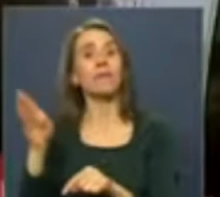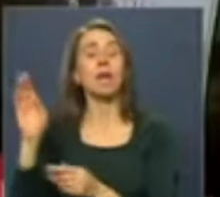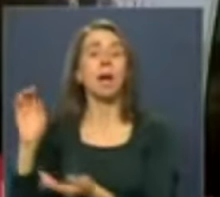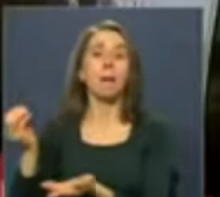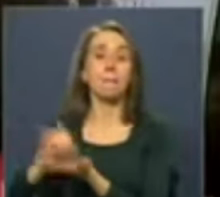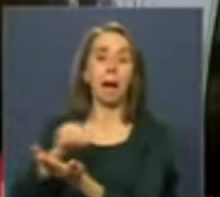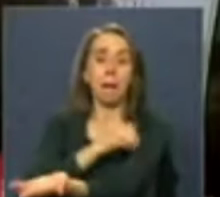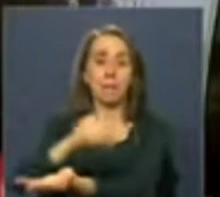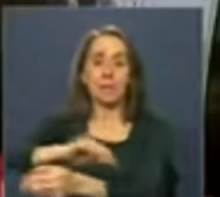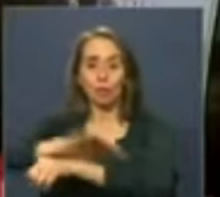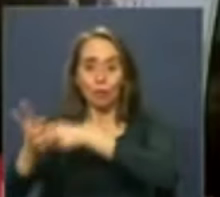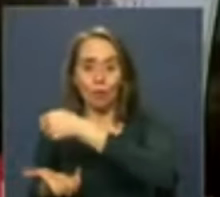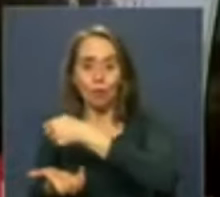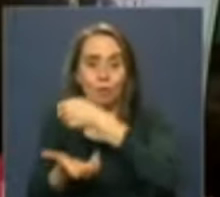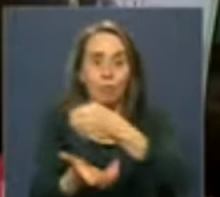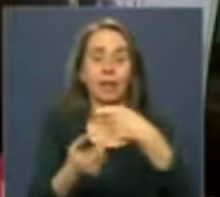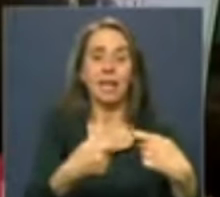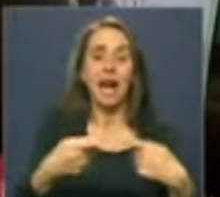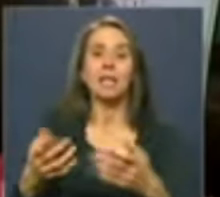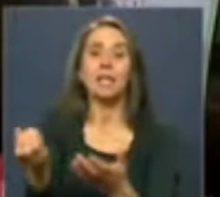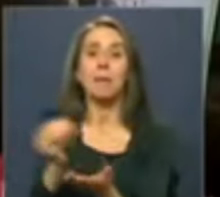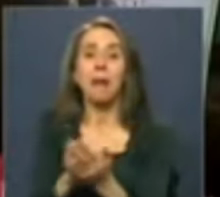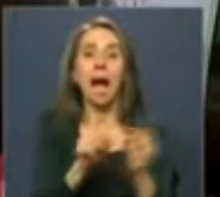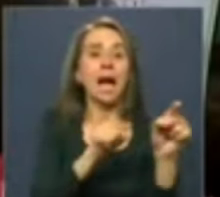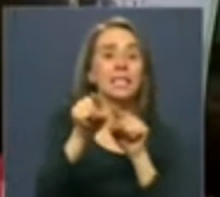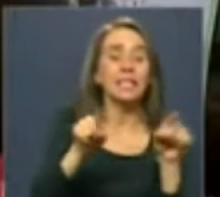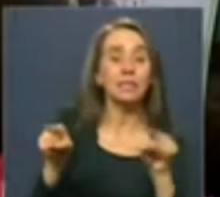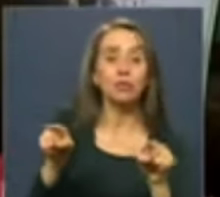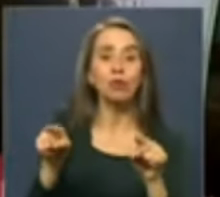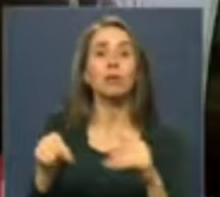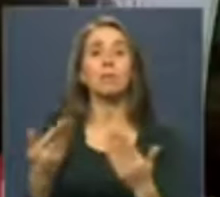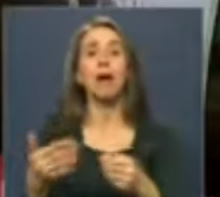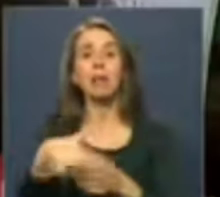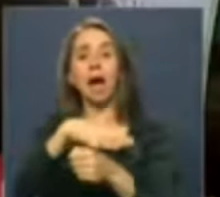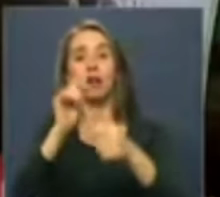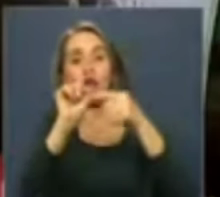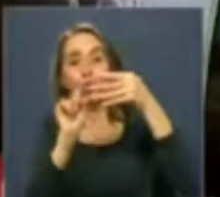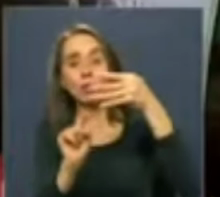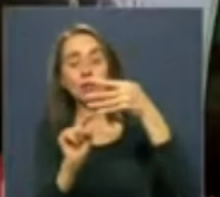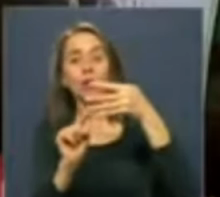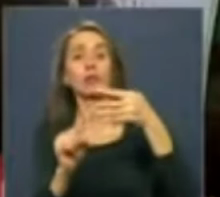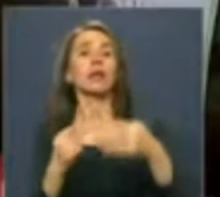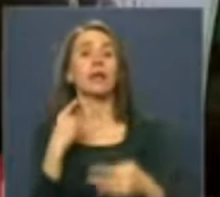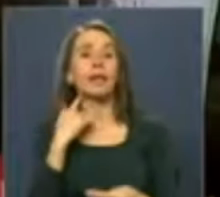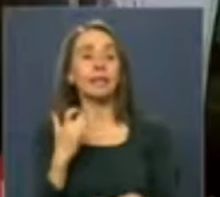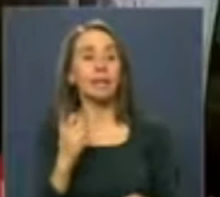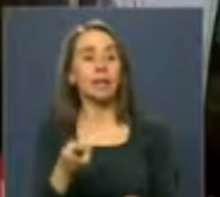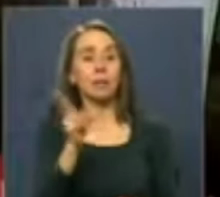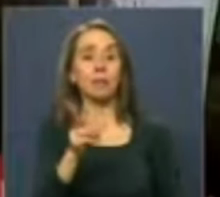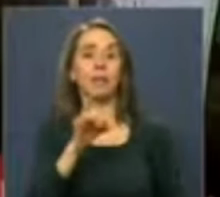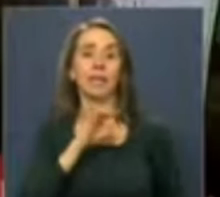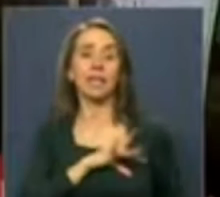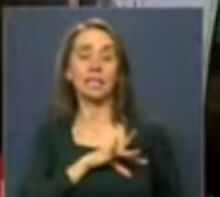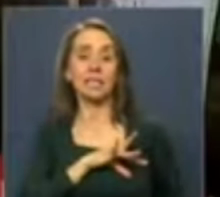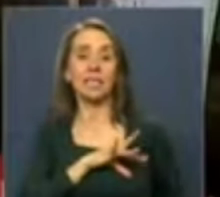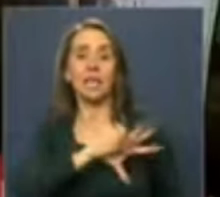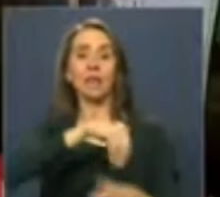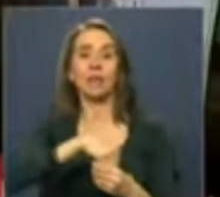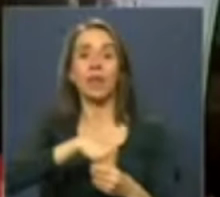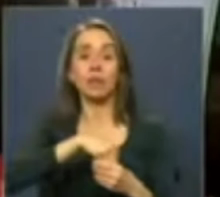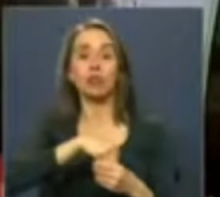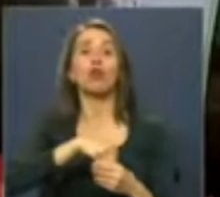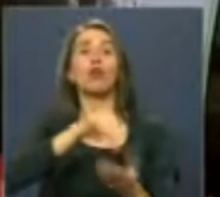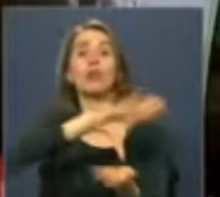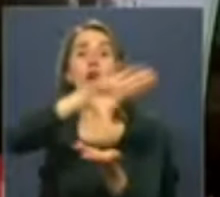insuficiente pensamos igualmente que debió haber invertido más recursos y realizar mayores gestiones para